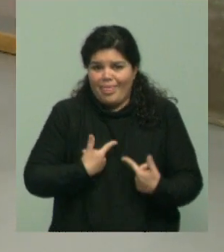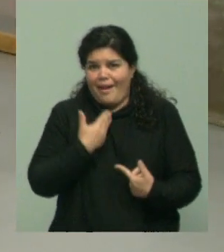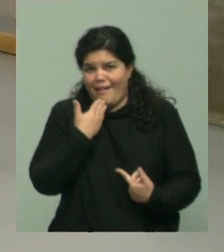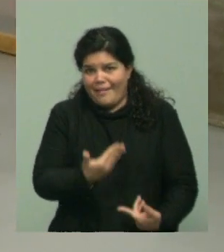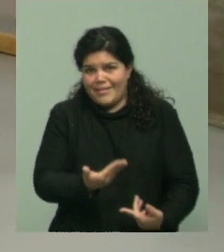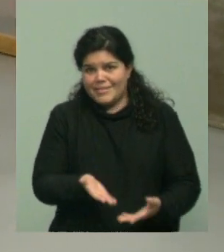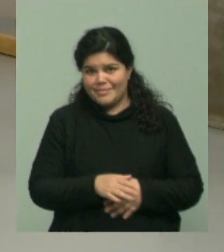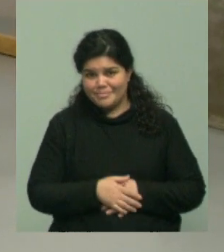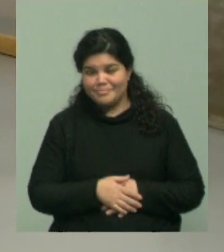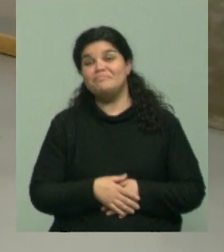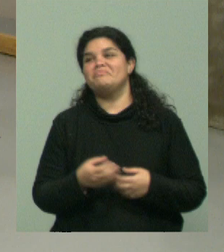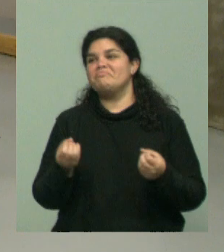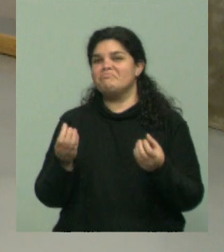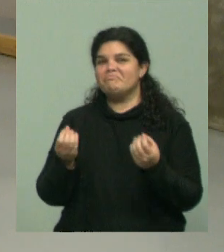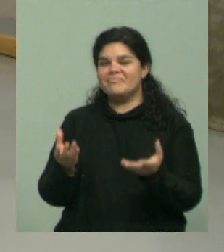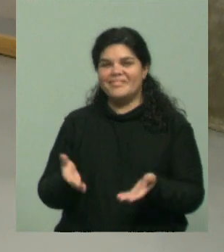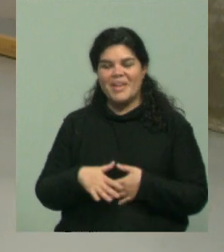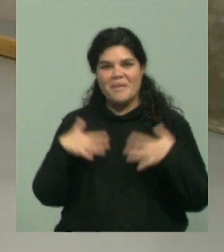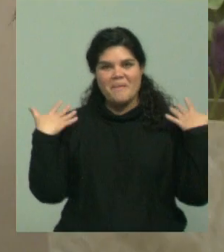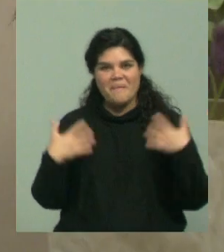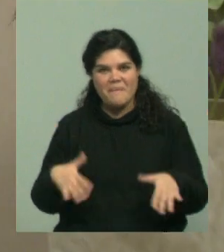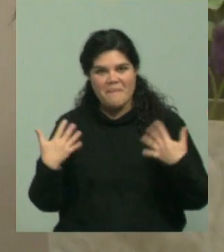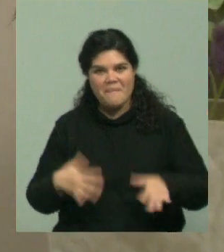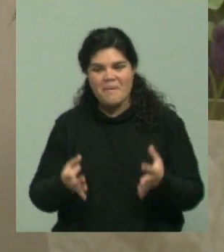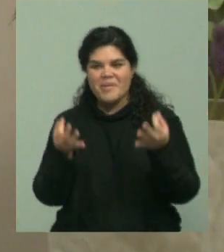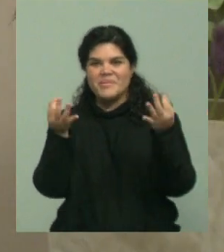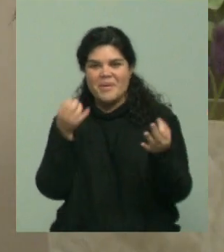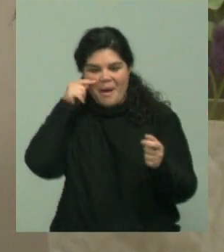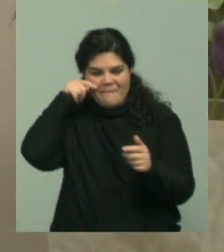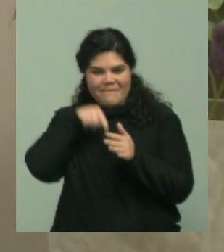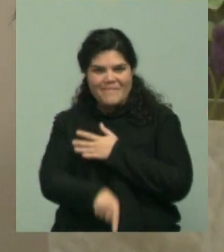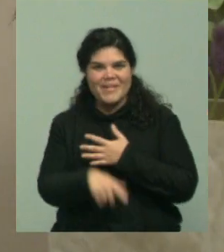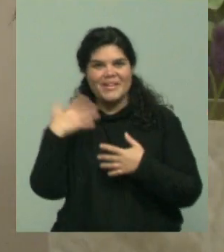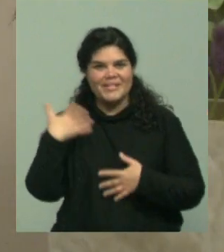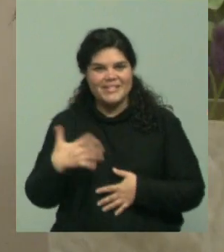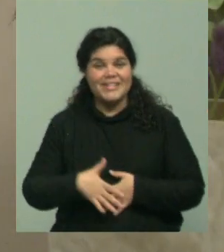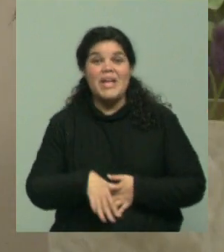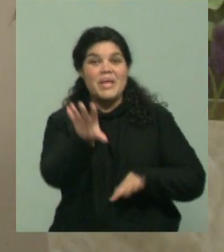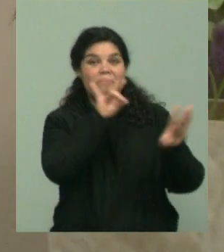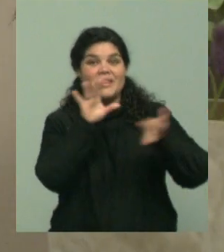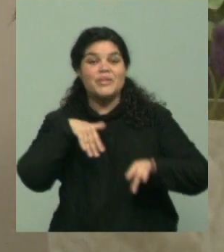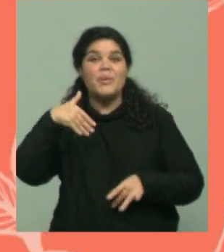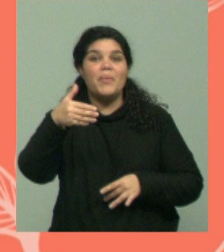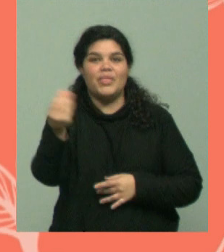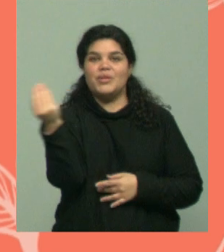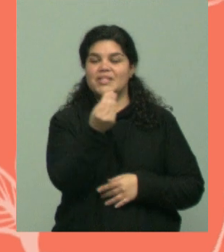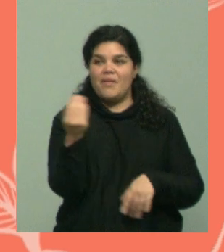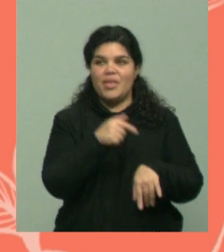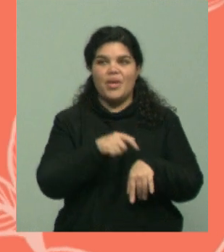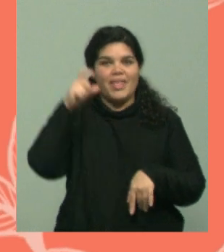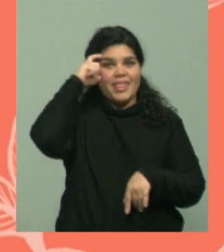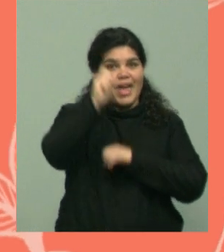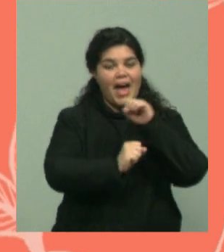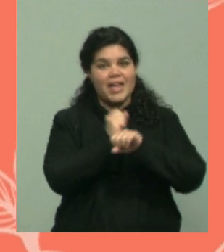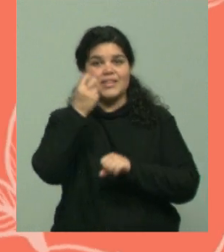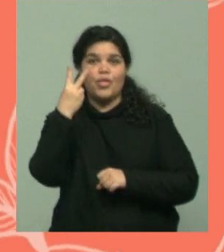hay mucho para aprender en cuanto al yoga. Así es que la invitación está hecha. Este sábado de 10 a 14 horas va a ser